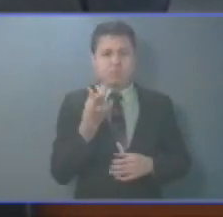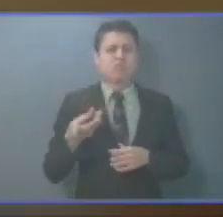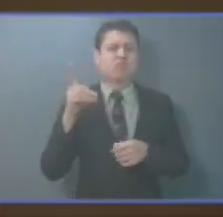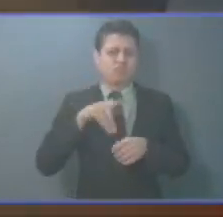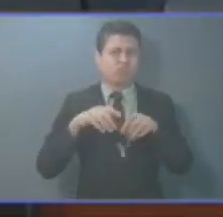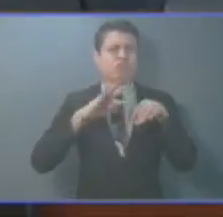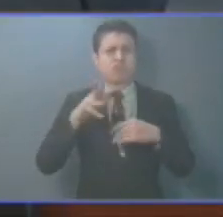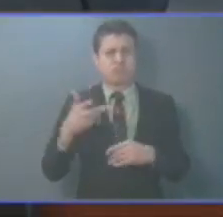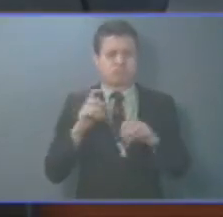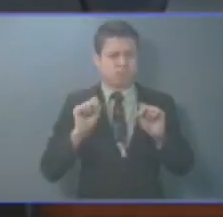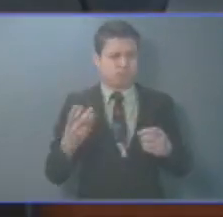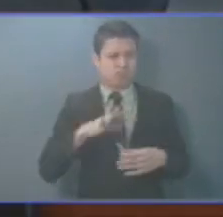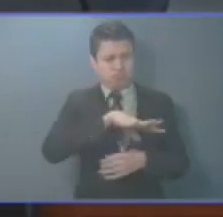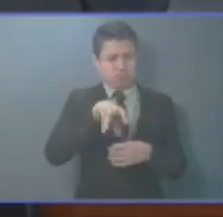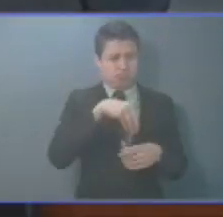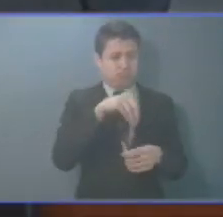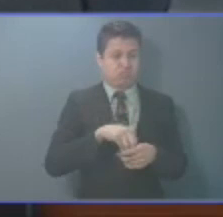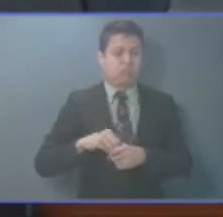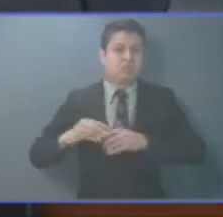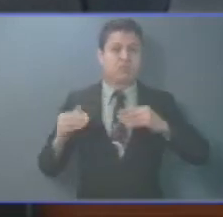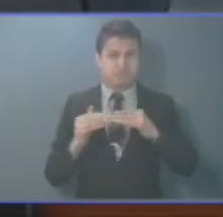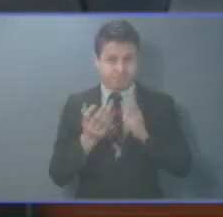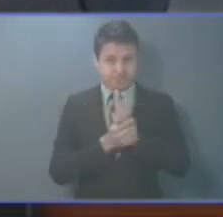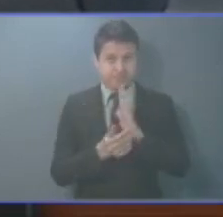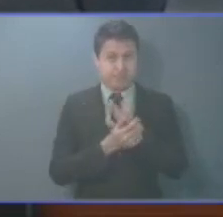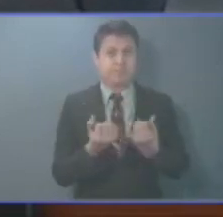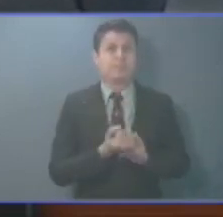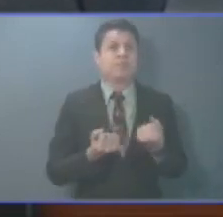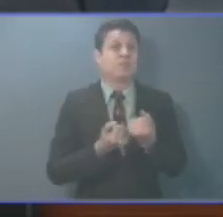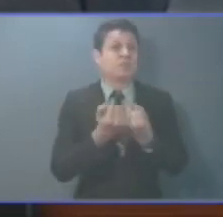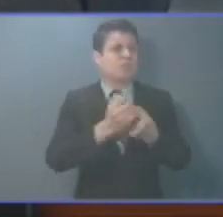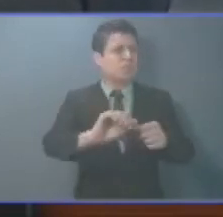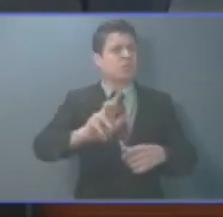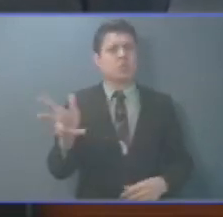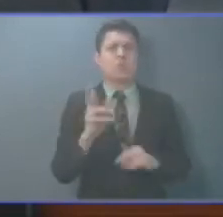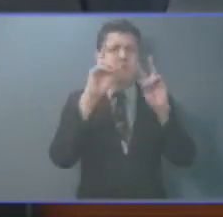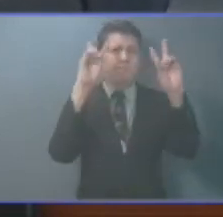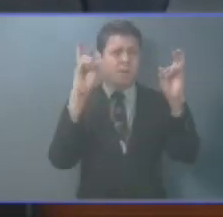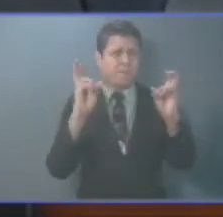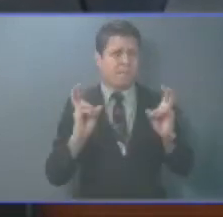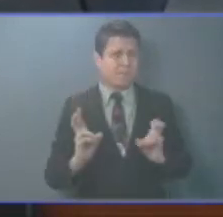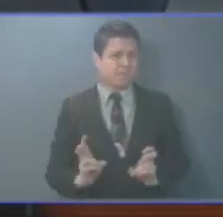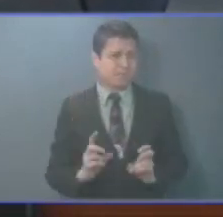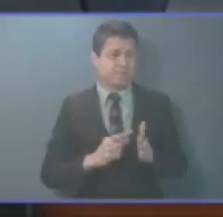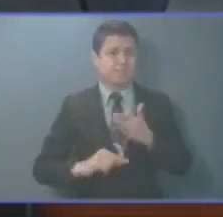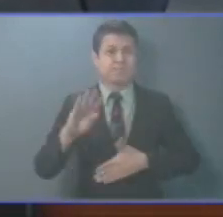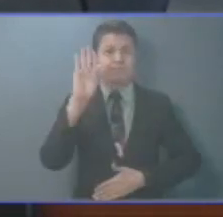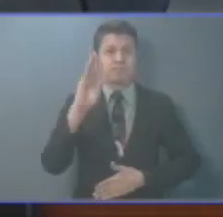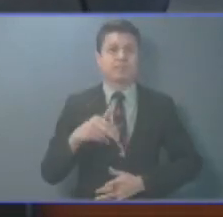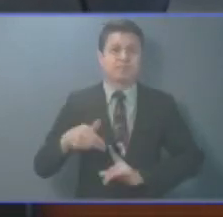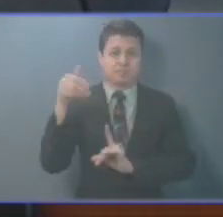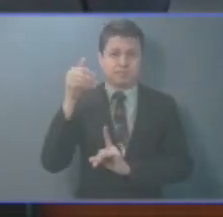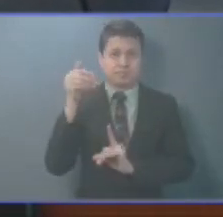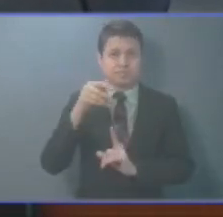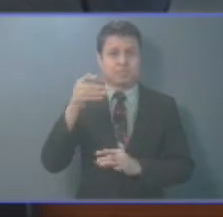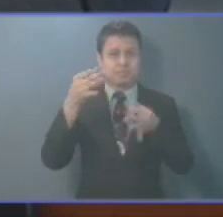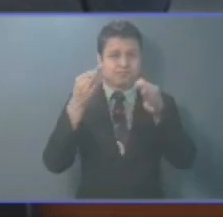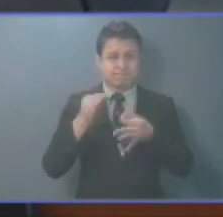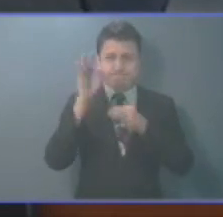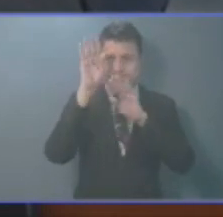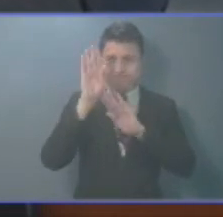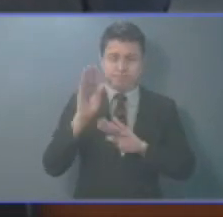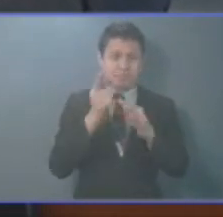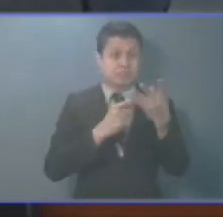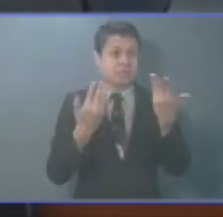discapacidad, así como sus capacidades y aportaciones en todos los ámbitos. B. Fomentar una actitud de respeto de los